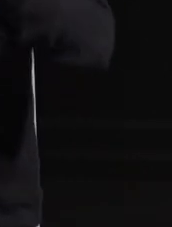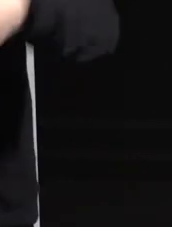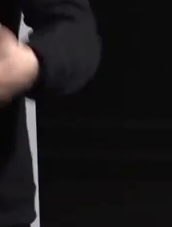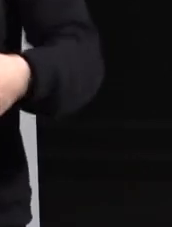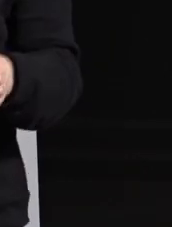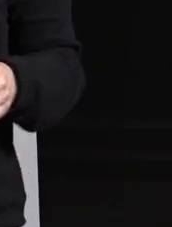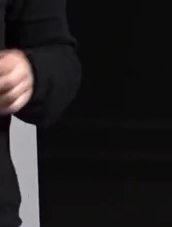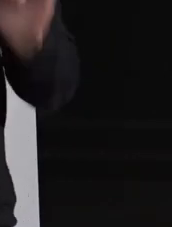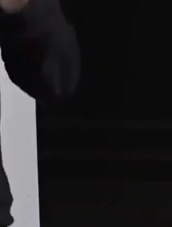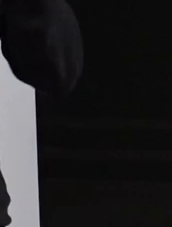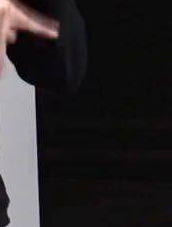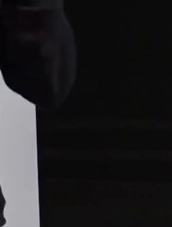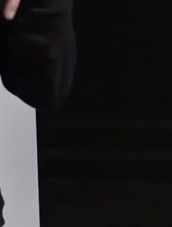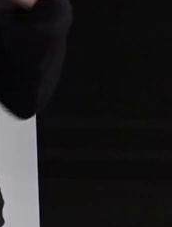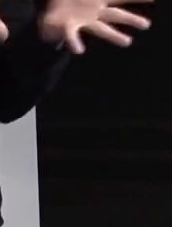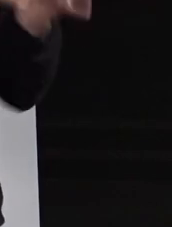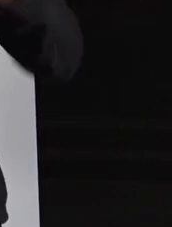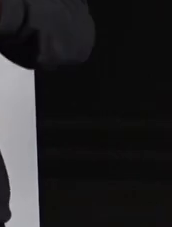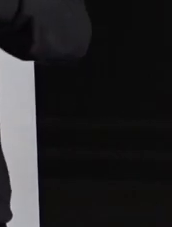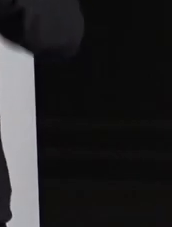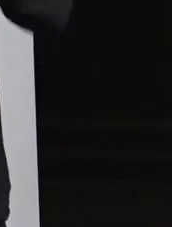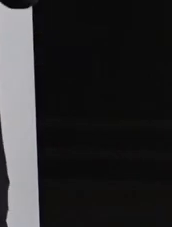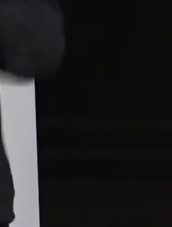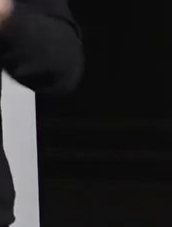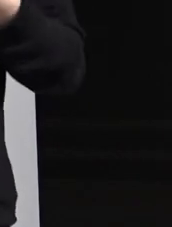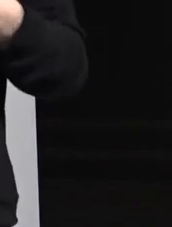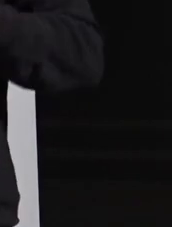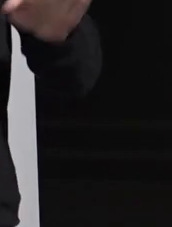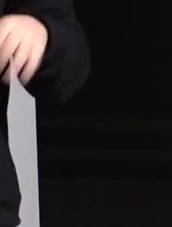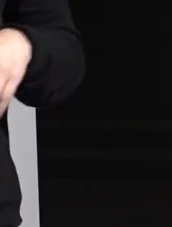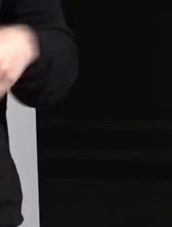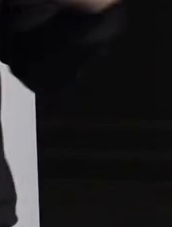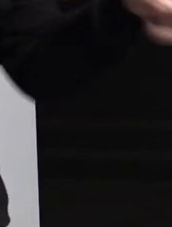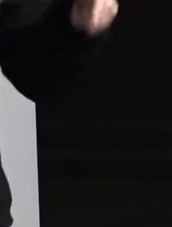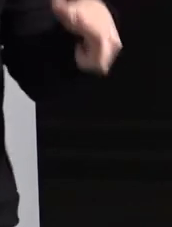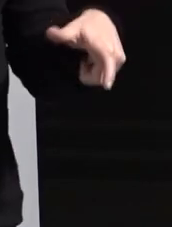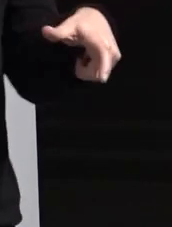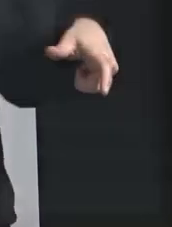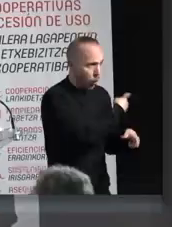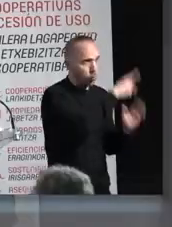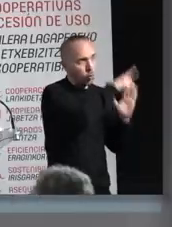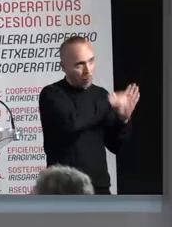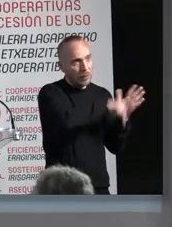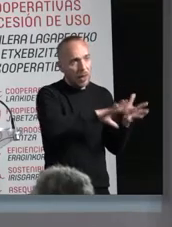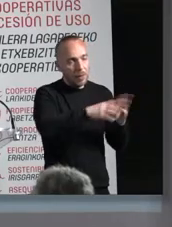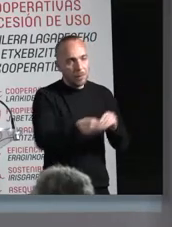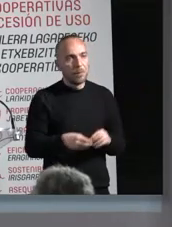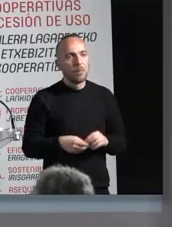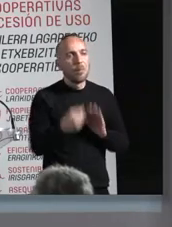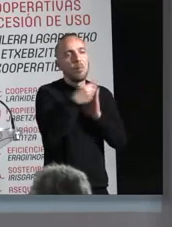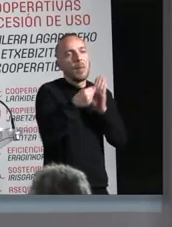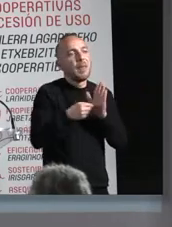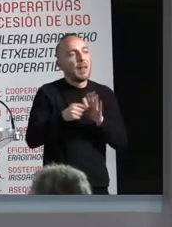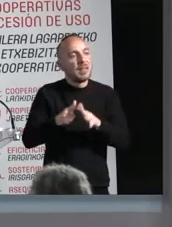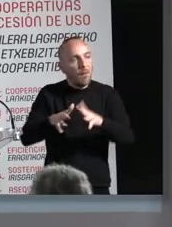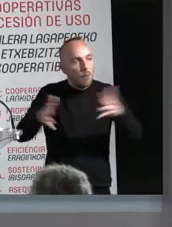adapte no solamente en vivienda, sino en el resto de departamentos, importantísimo. Las medidas de fomento, evidentemente, para que